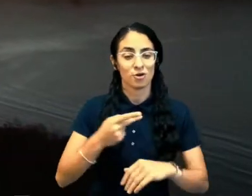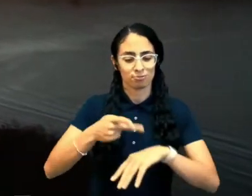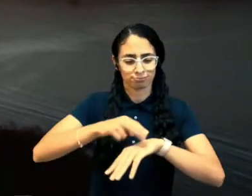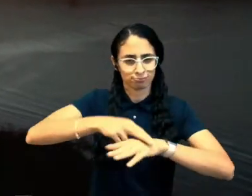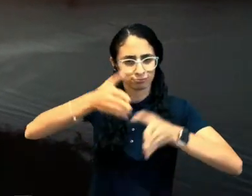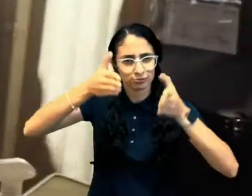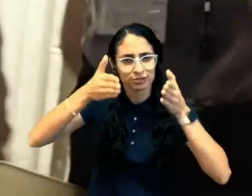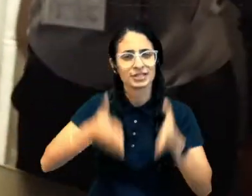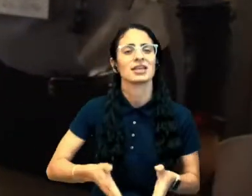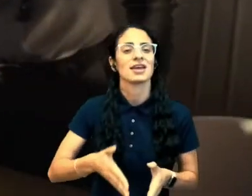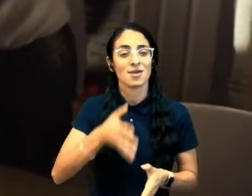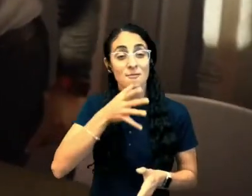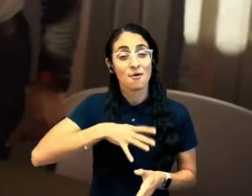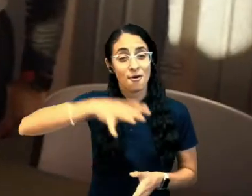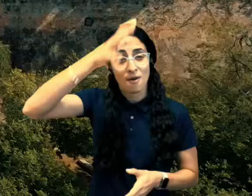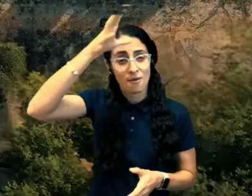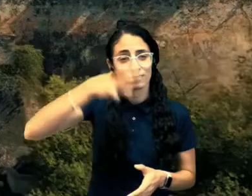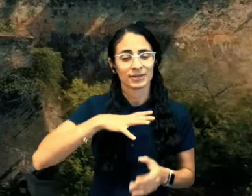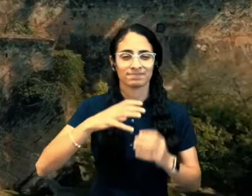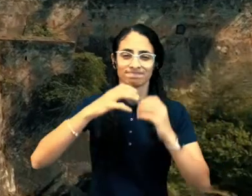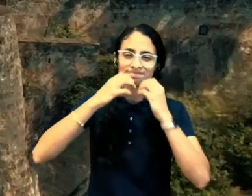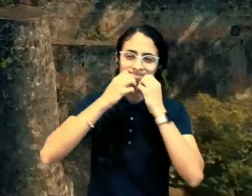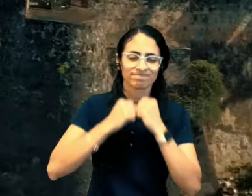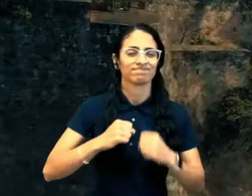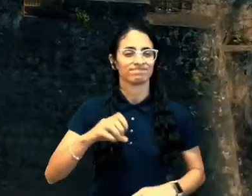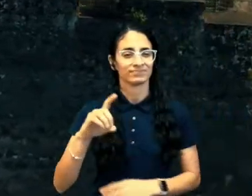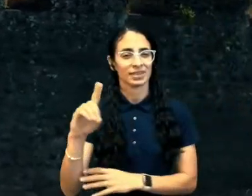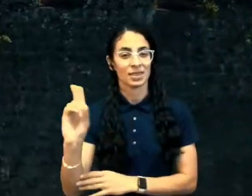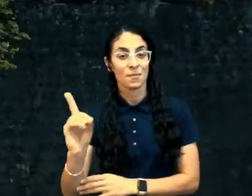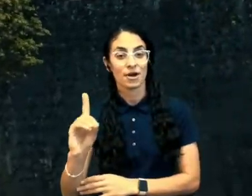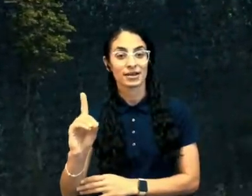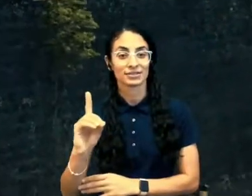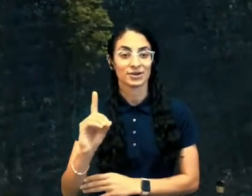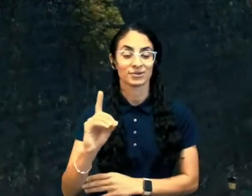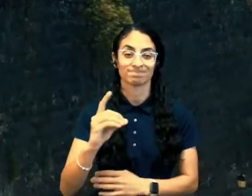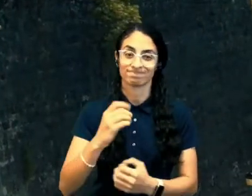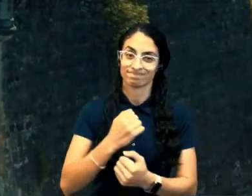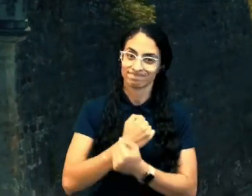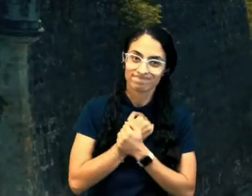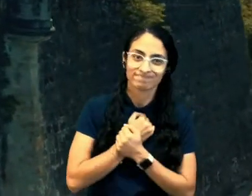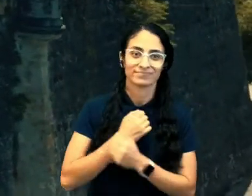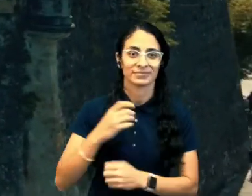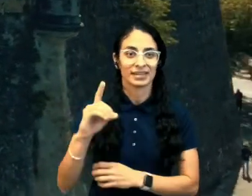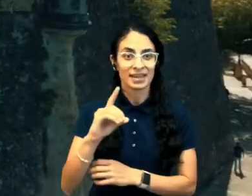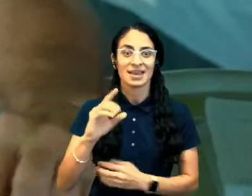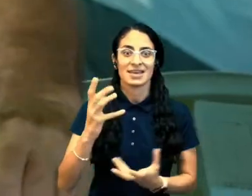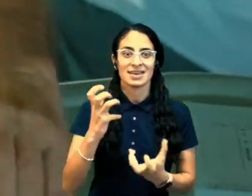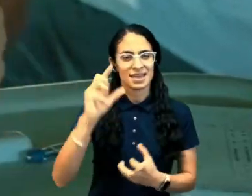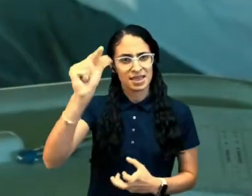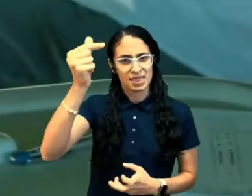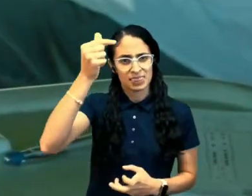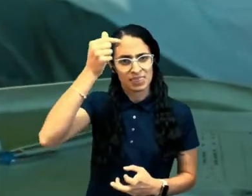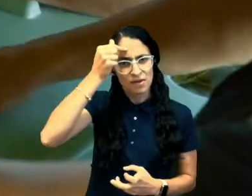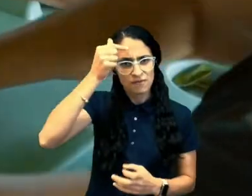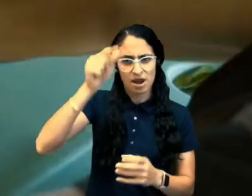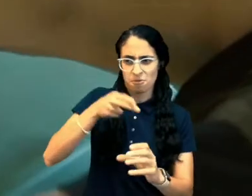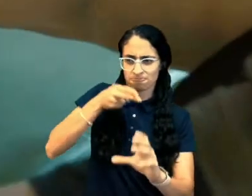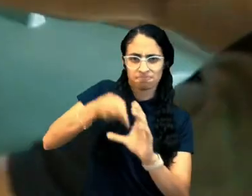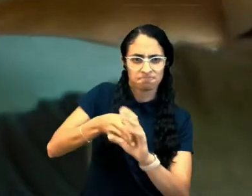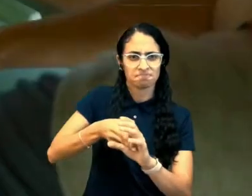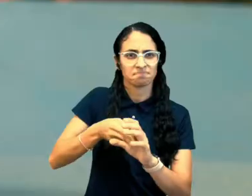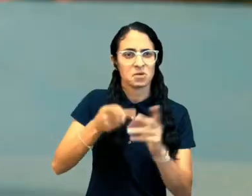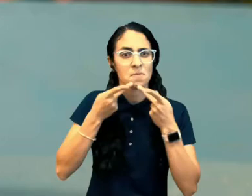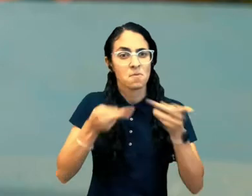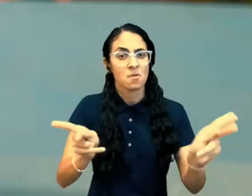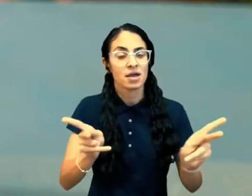los puertorriqueños y puertorriqueñas, somos amantes de la democracia. Somos participativos del gobierno y de la discusión